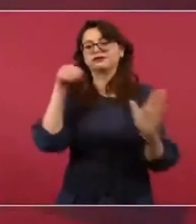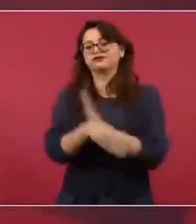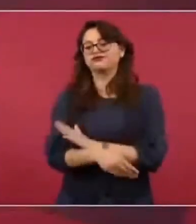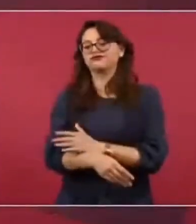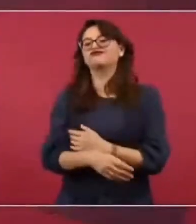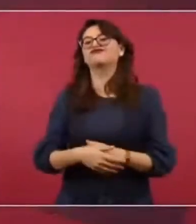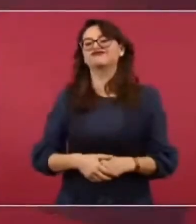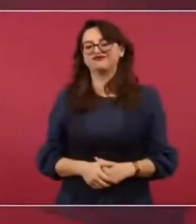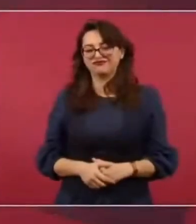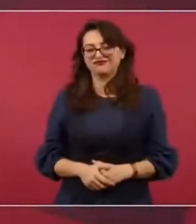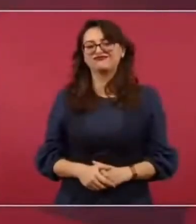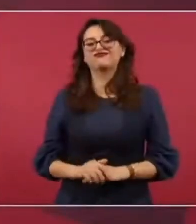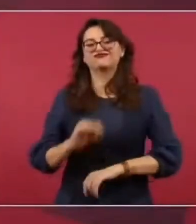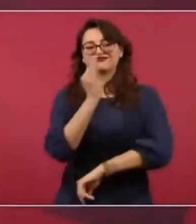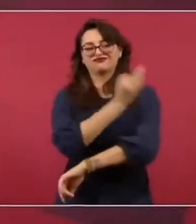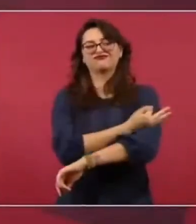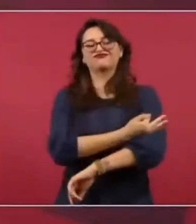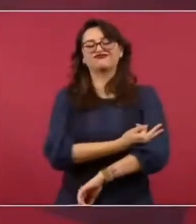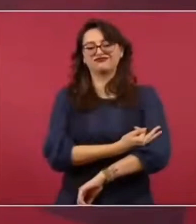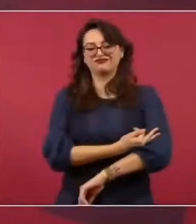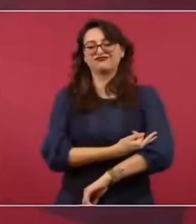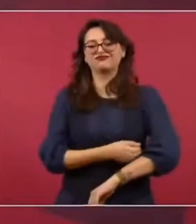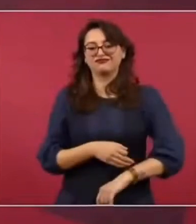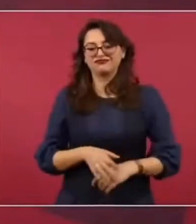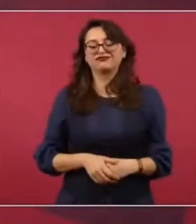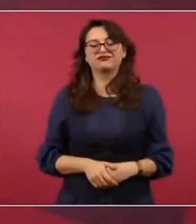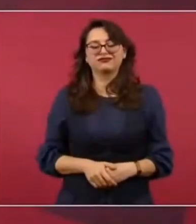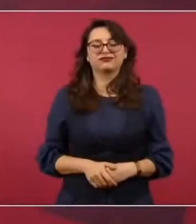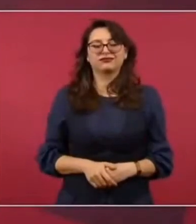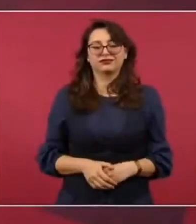Porque aceptaron conducirse